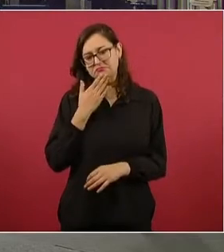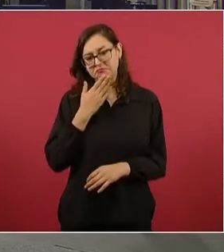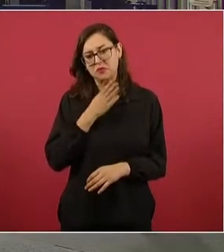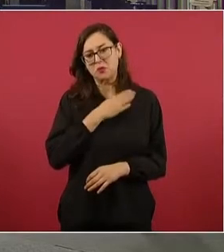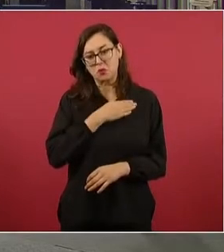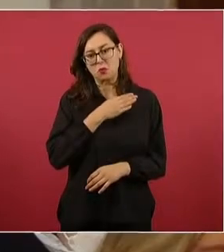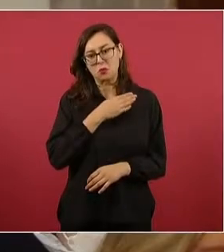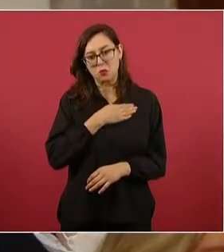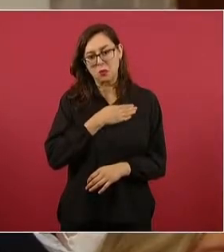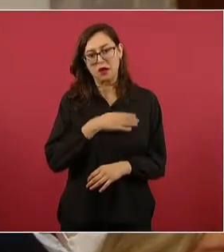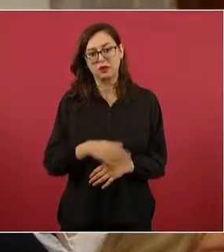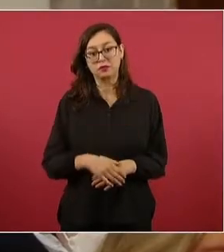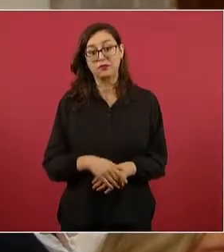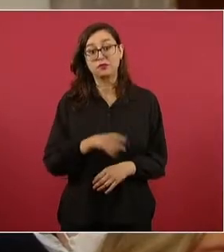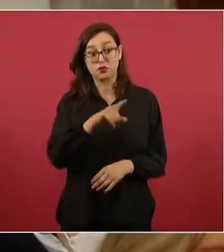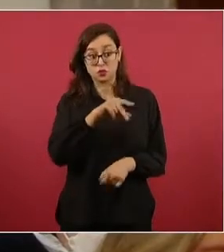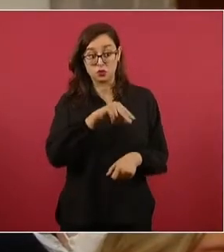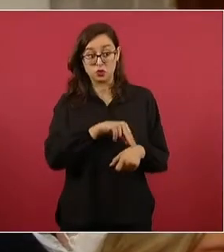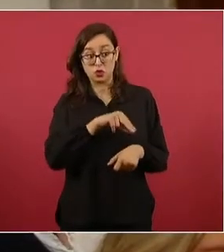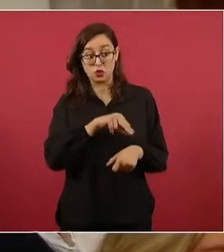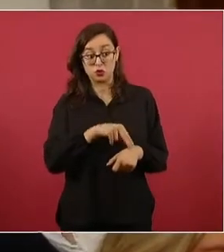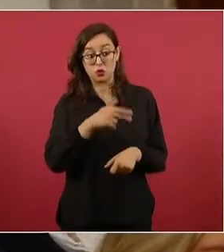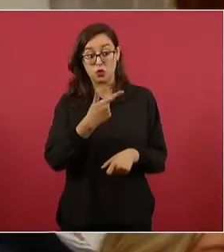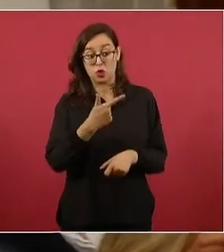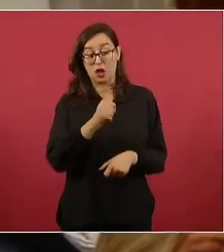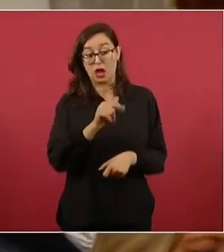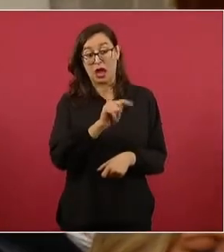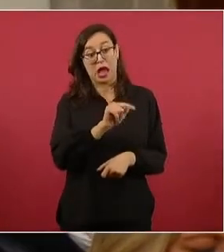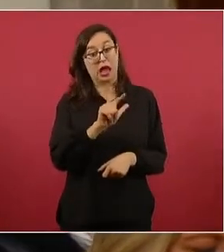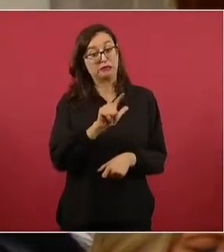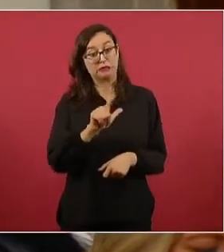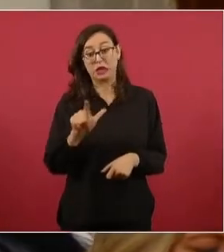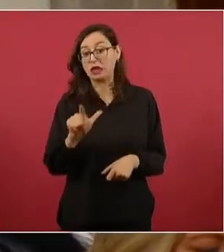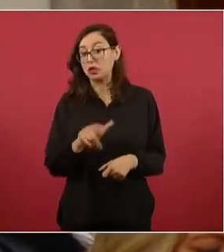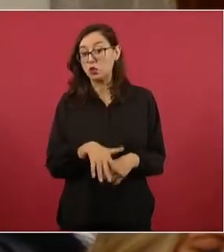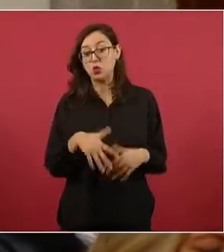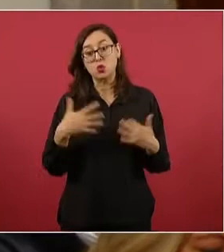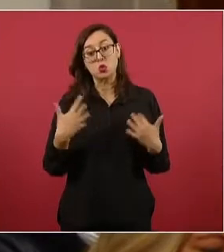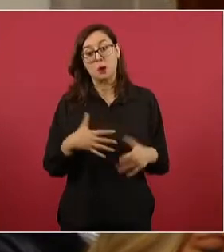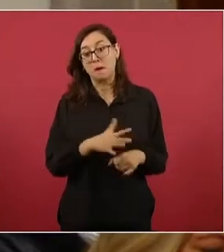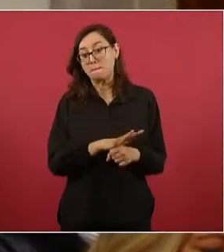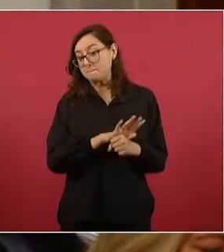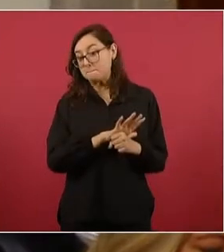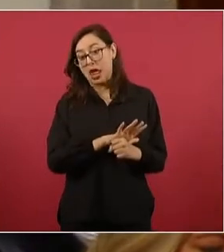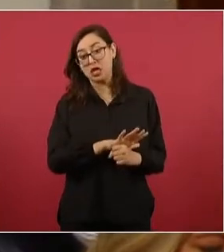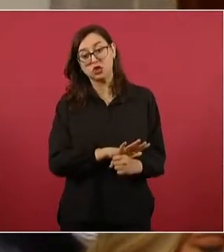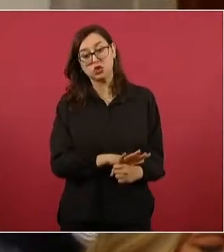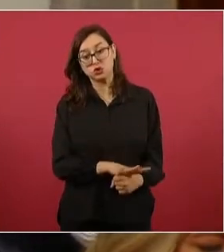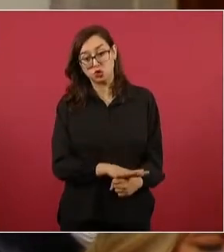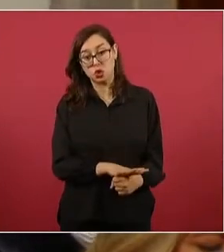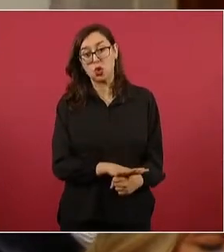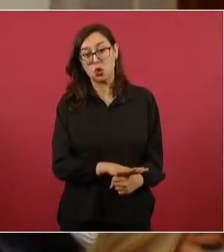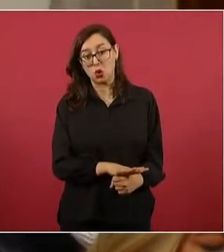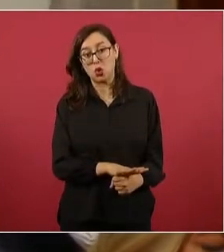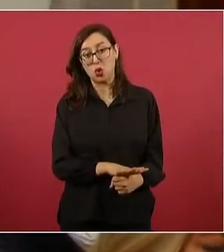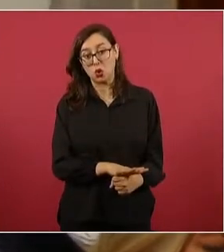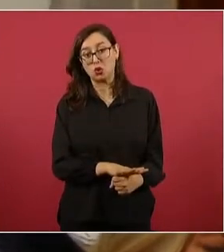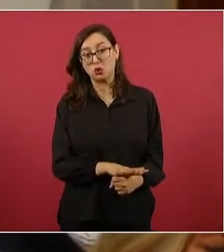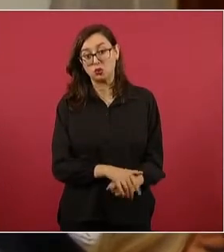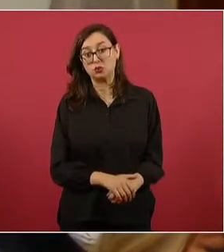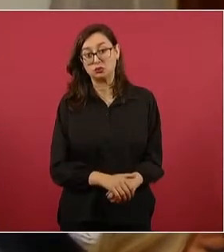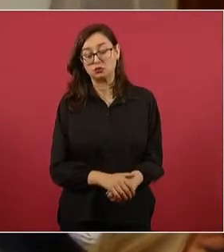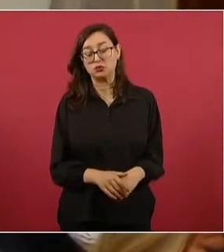Hugo López-Gatell, que fue el más presionado en con esto del